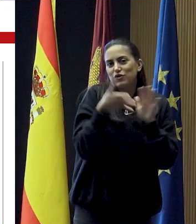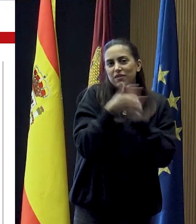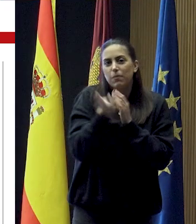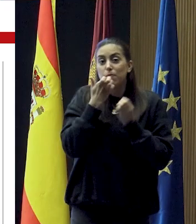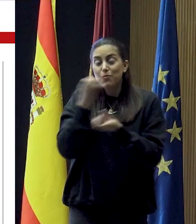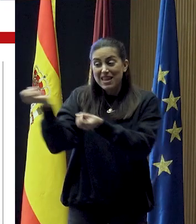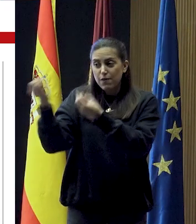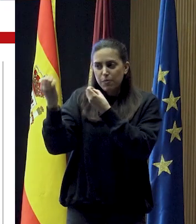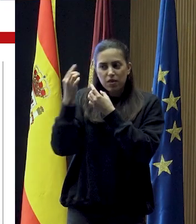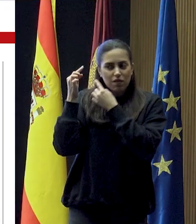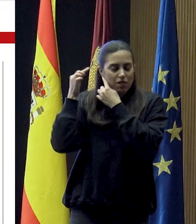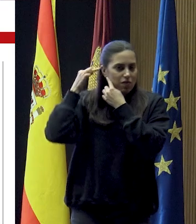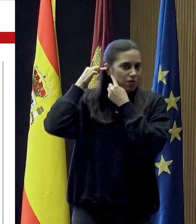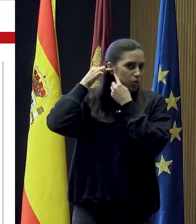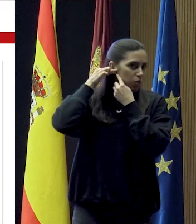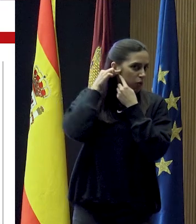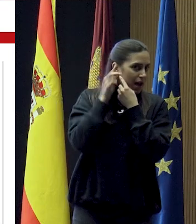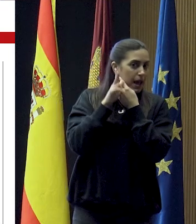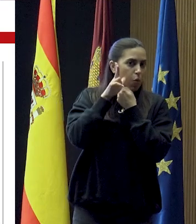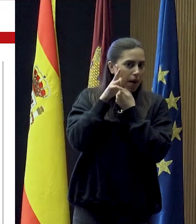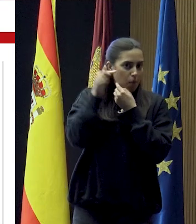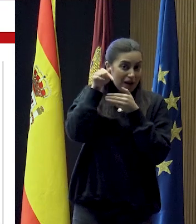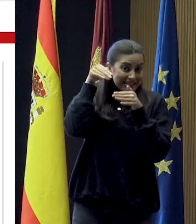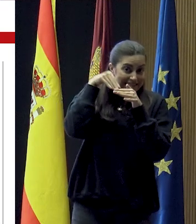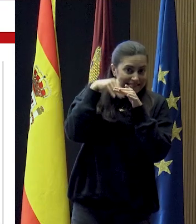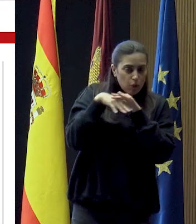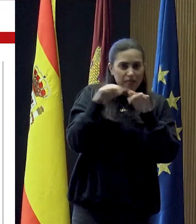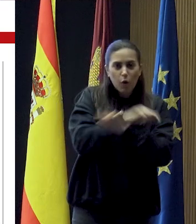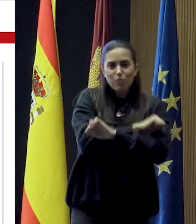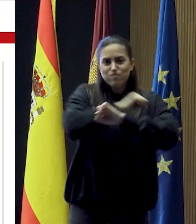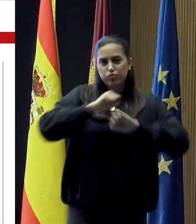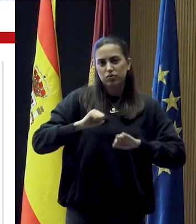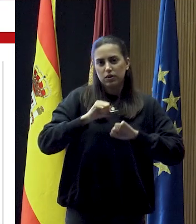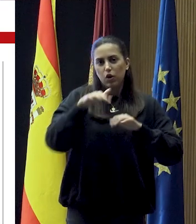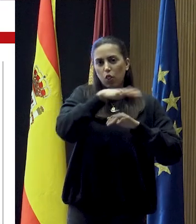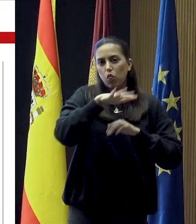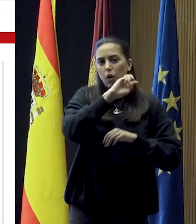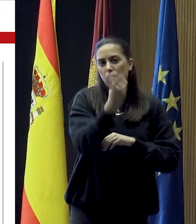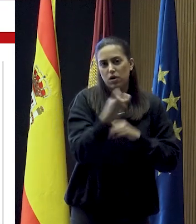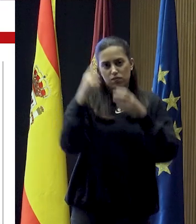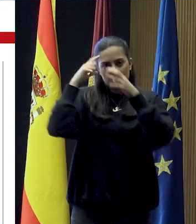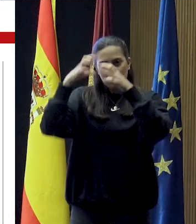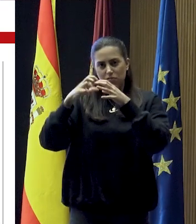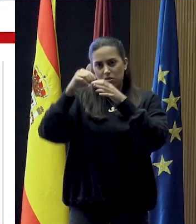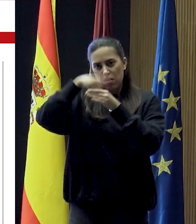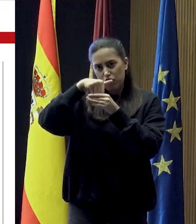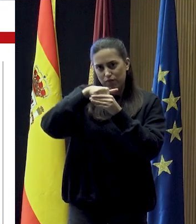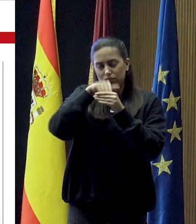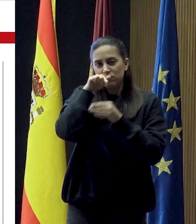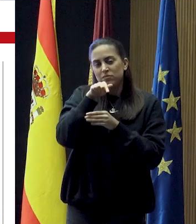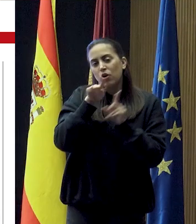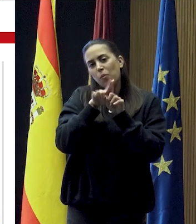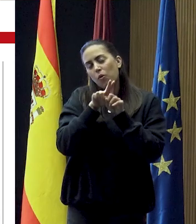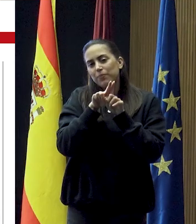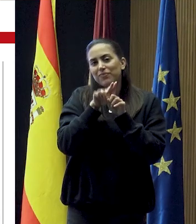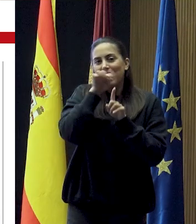información tiene que entrar al hipocampo y una vez que está allí, consolidarse en algún otro sitio del cerebro. Esa es un poco la idea